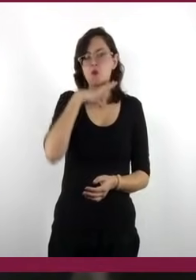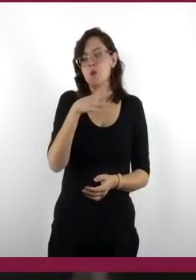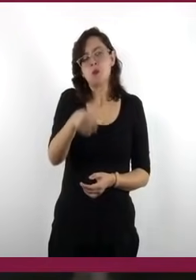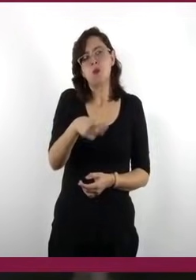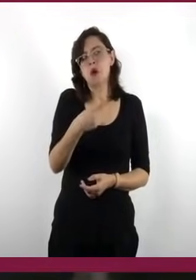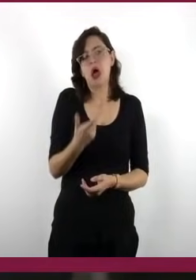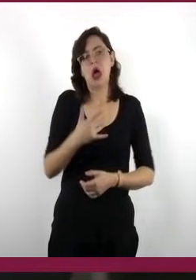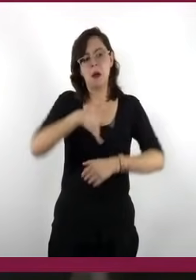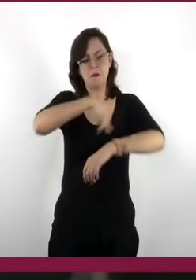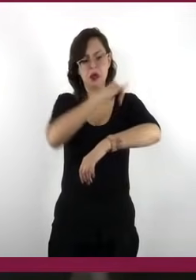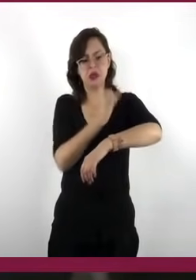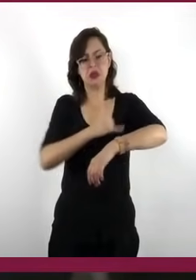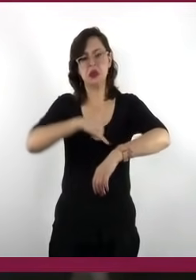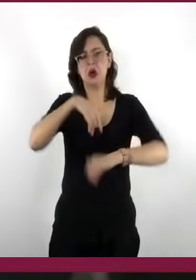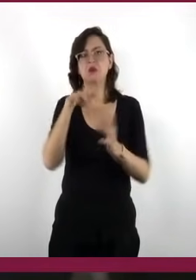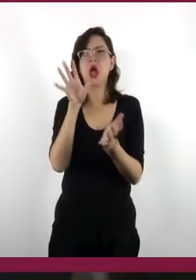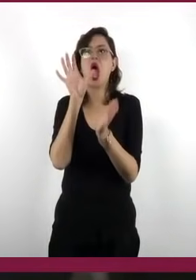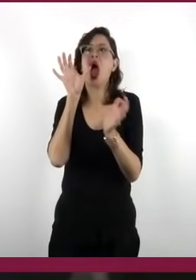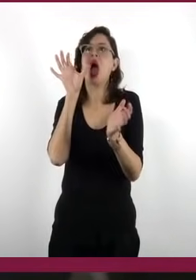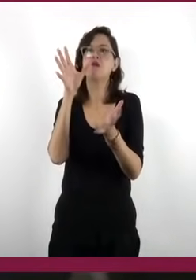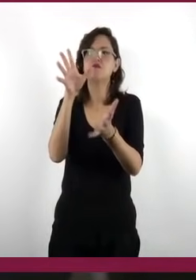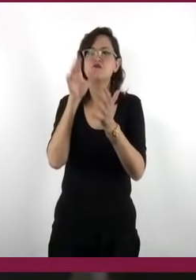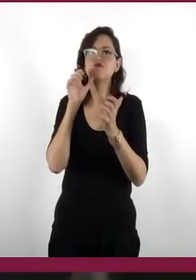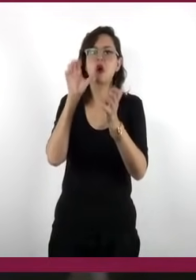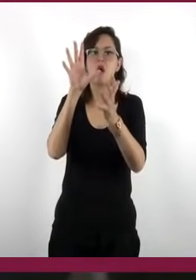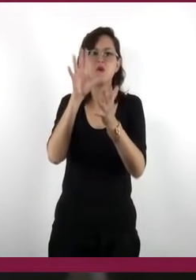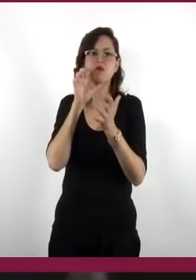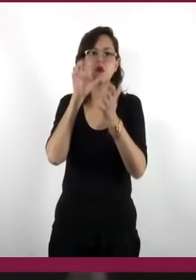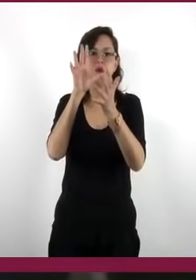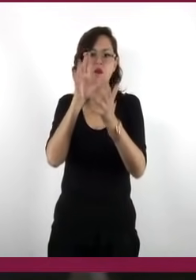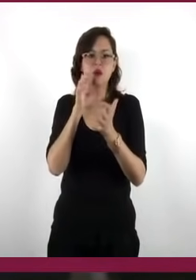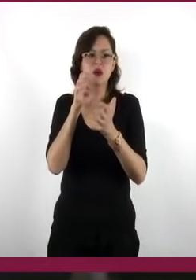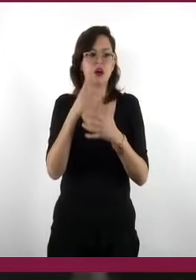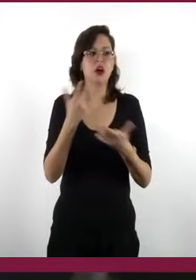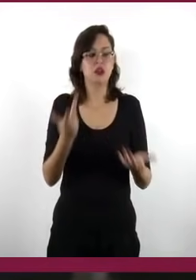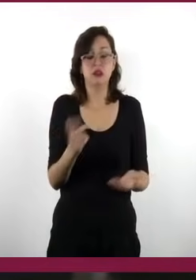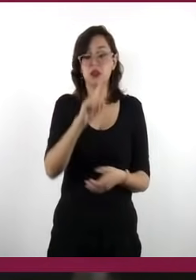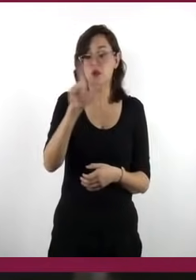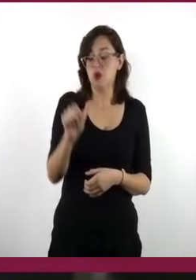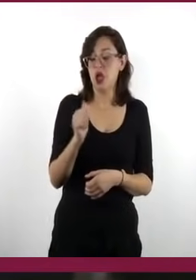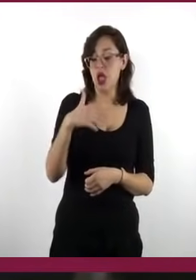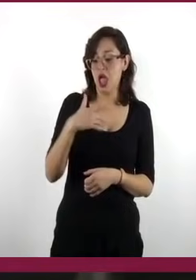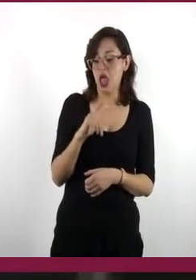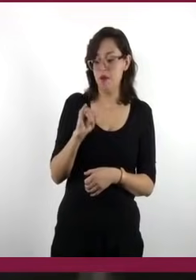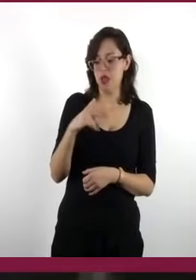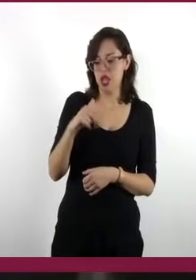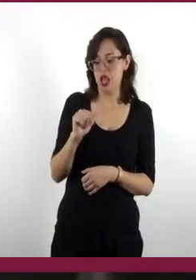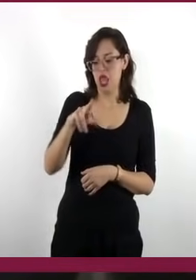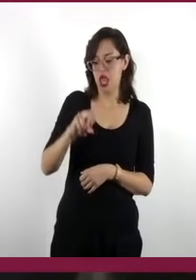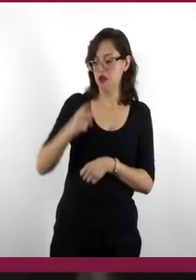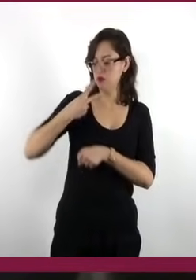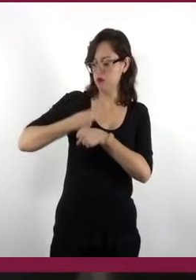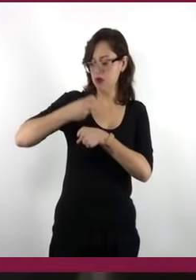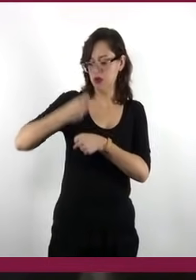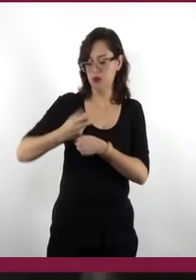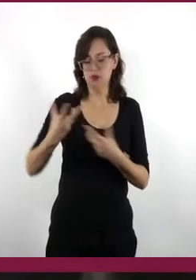plástico, piensan que es comida y luego Emiliano me invitó a esto para